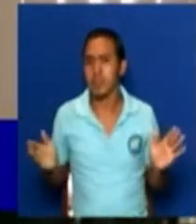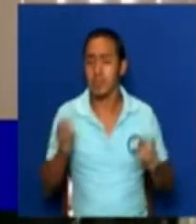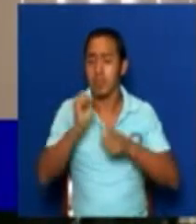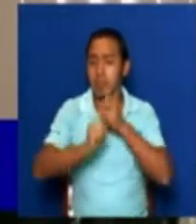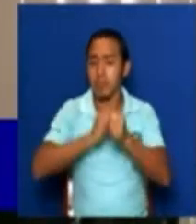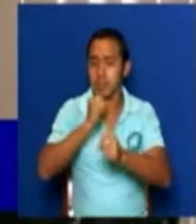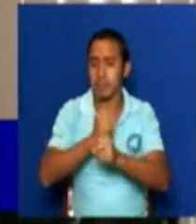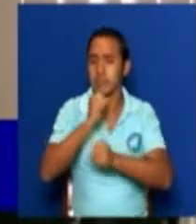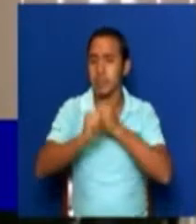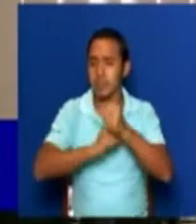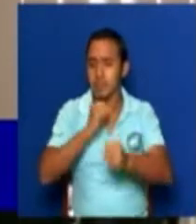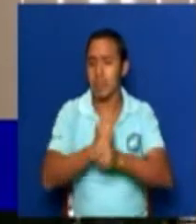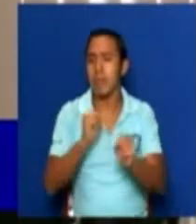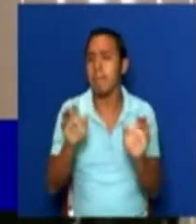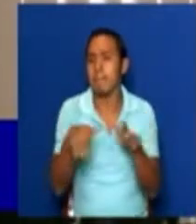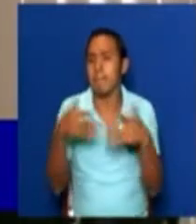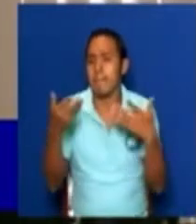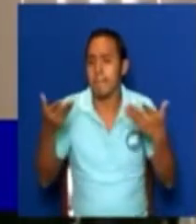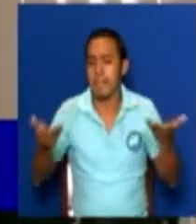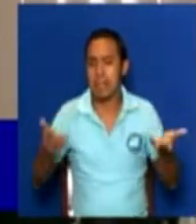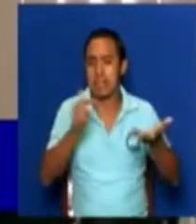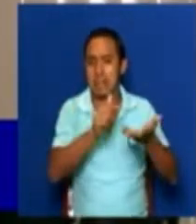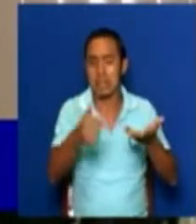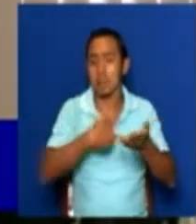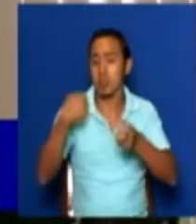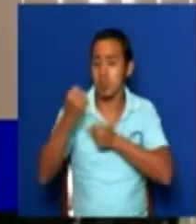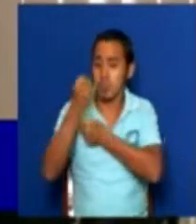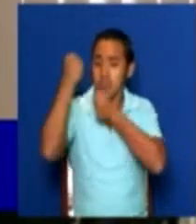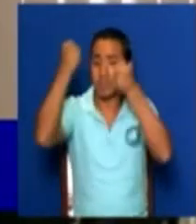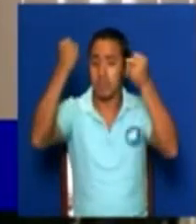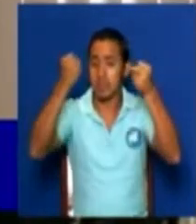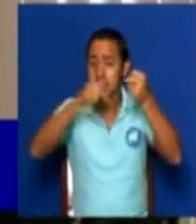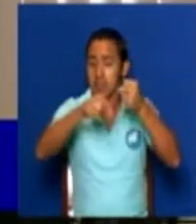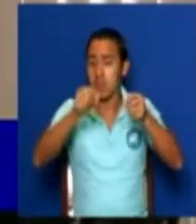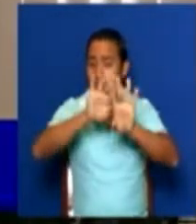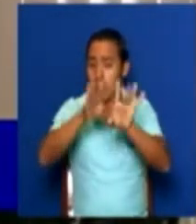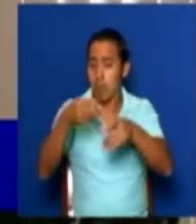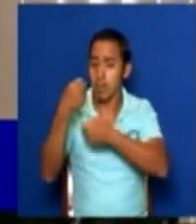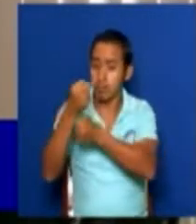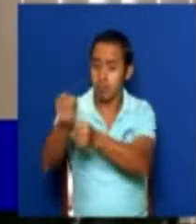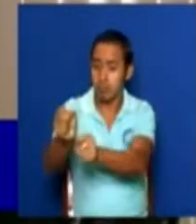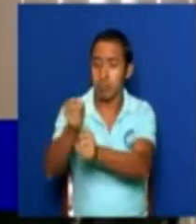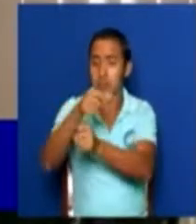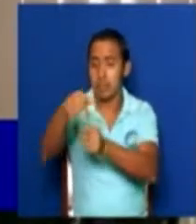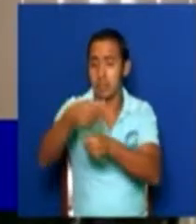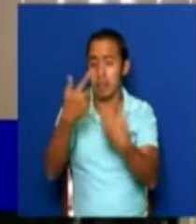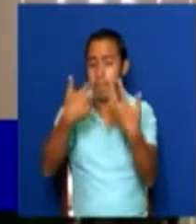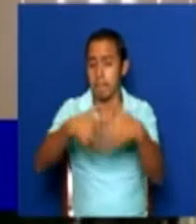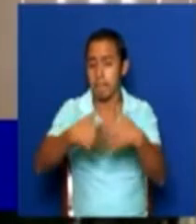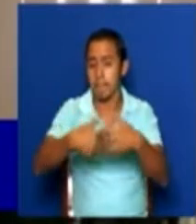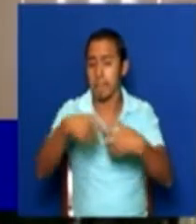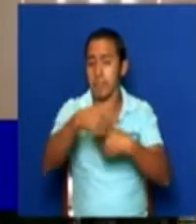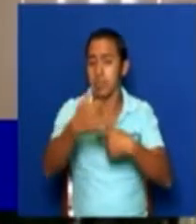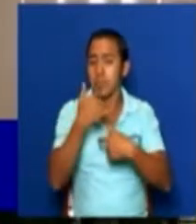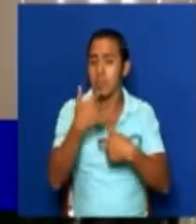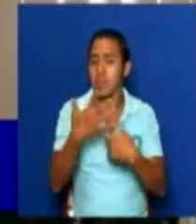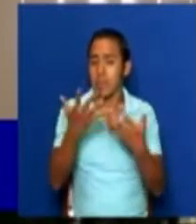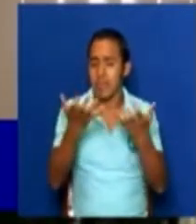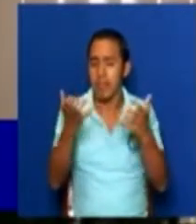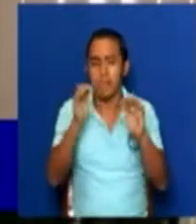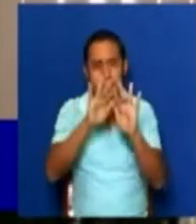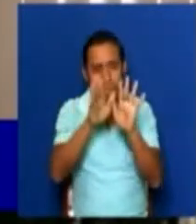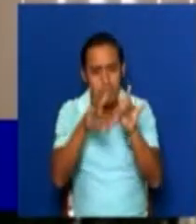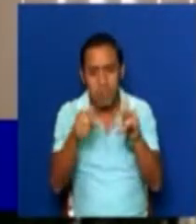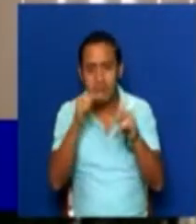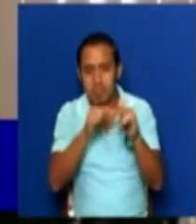año, precisamente porque es fundamental fortalecer el liderazgo de las mujeres, en nuestro caso en el sector empresarial, porque queremos ver más